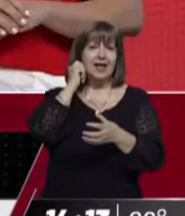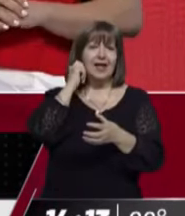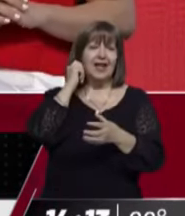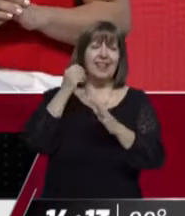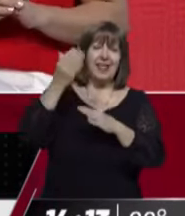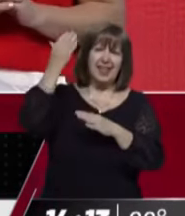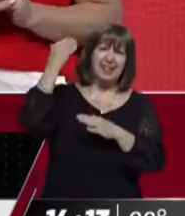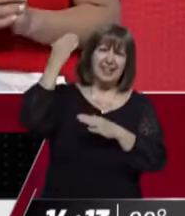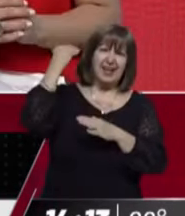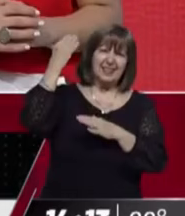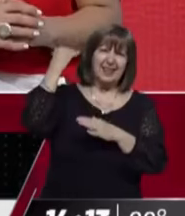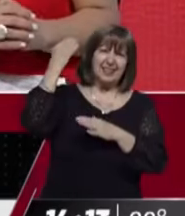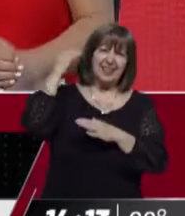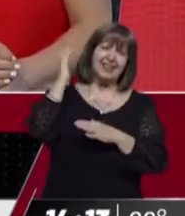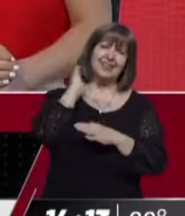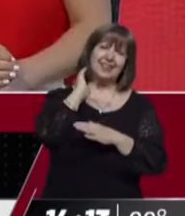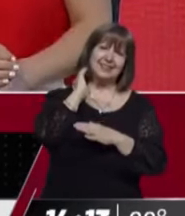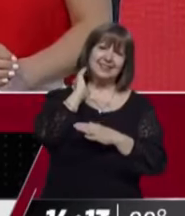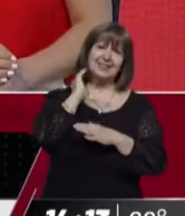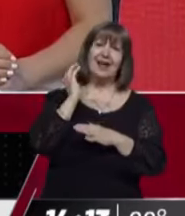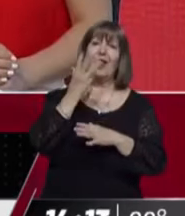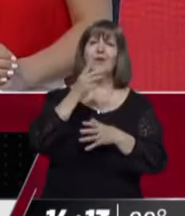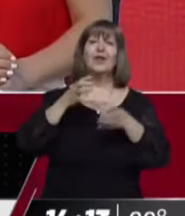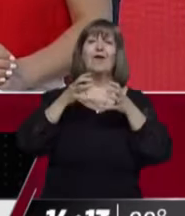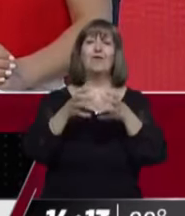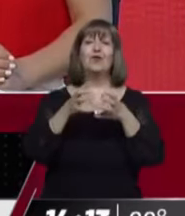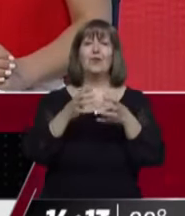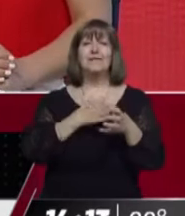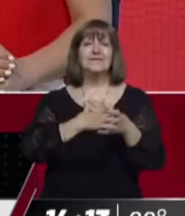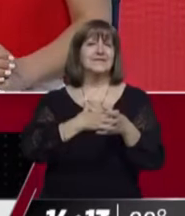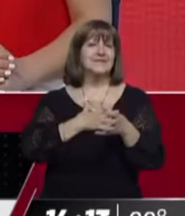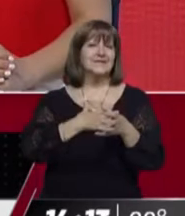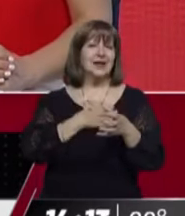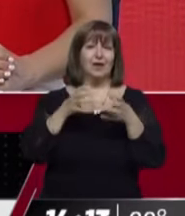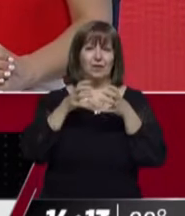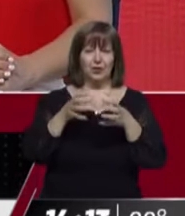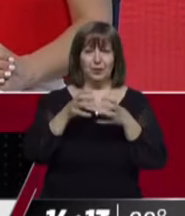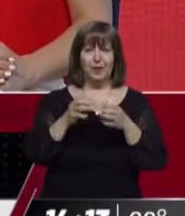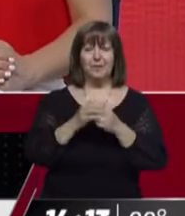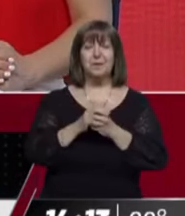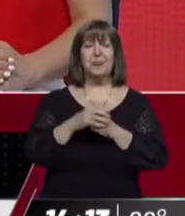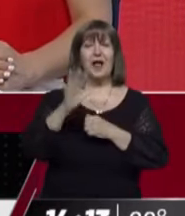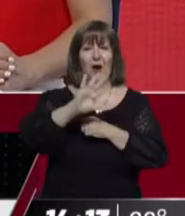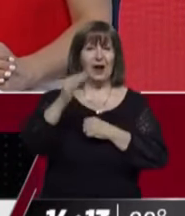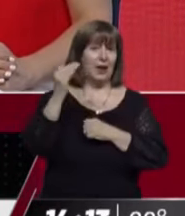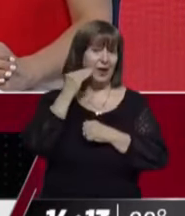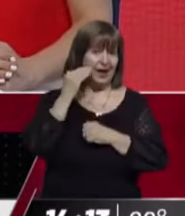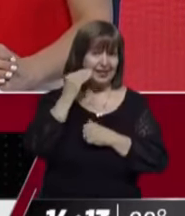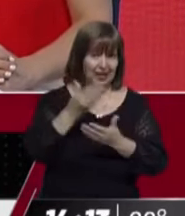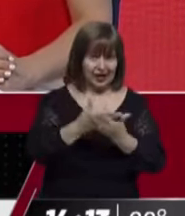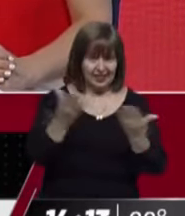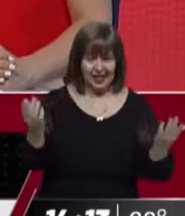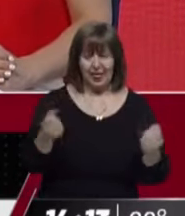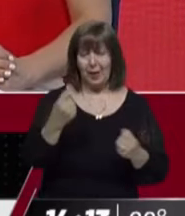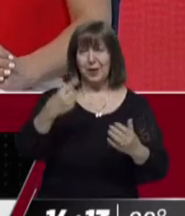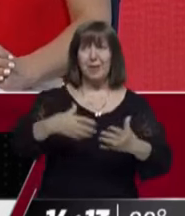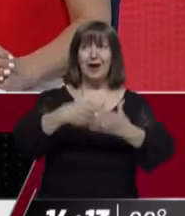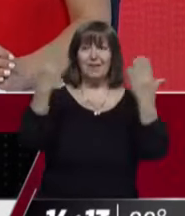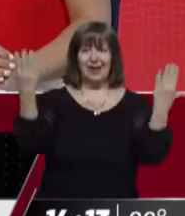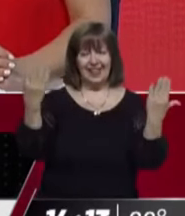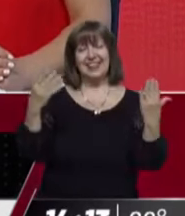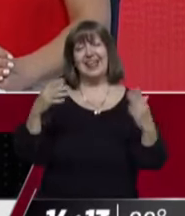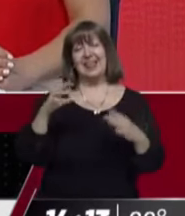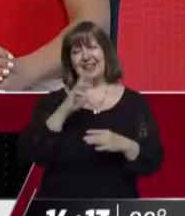¿Cómo ha sido el trayecto? Bueno, buenas tardes a toda la producción. Primero que nada, feliz Día de la Mujer para todas